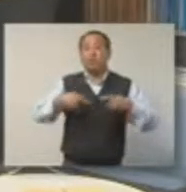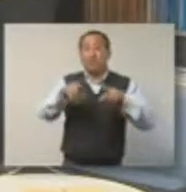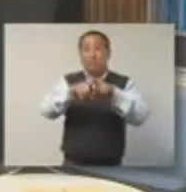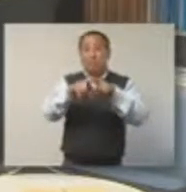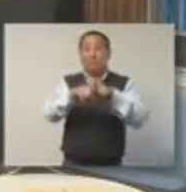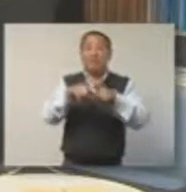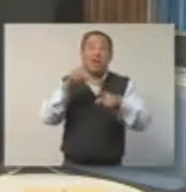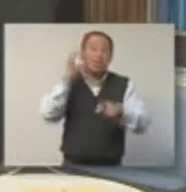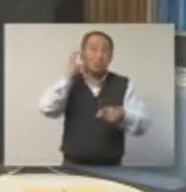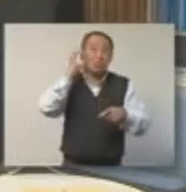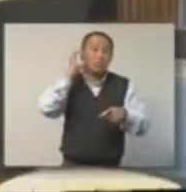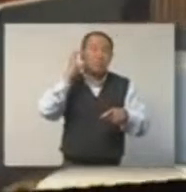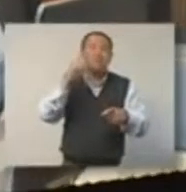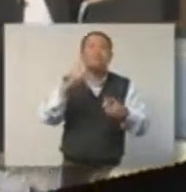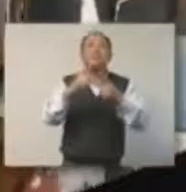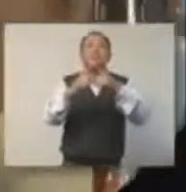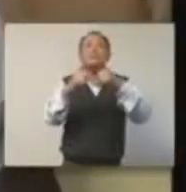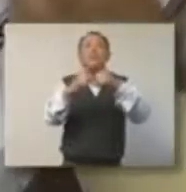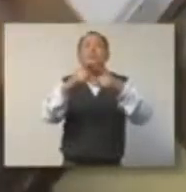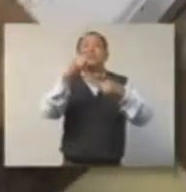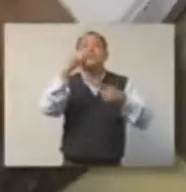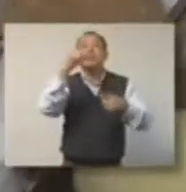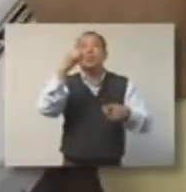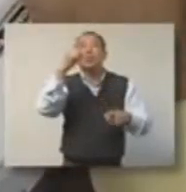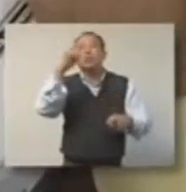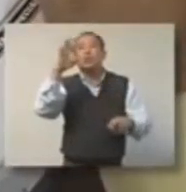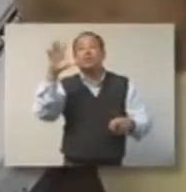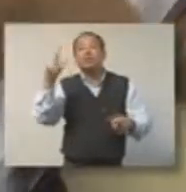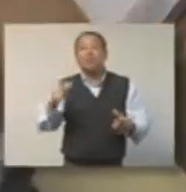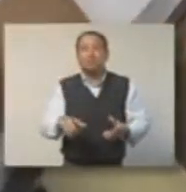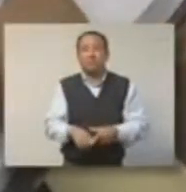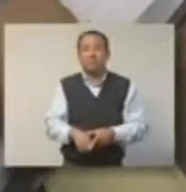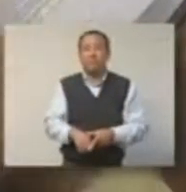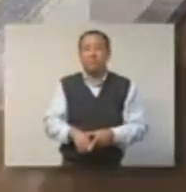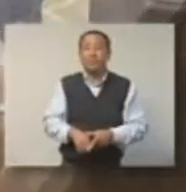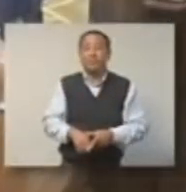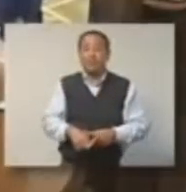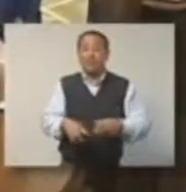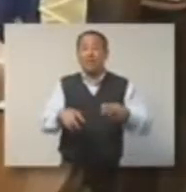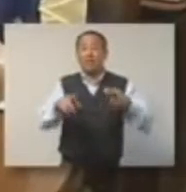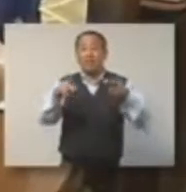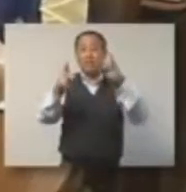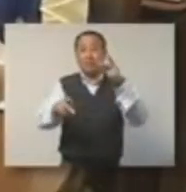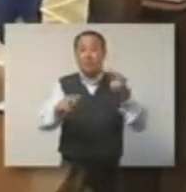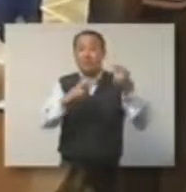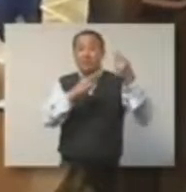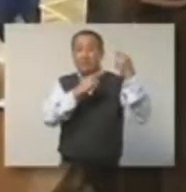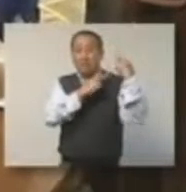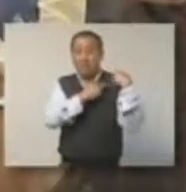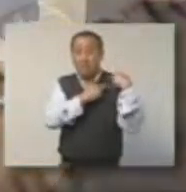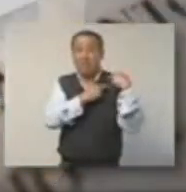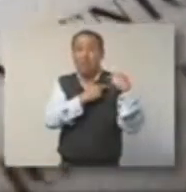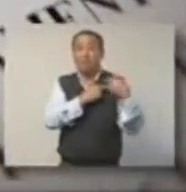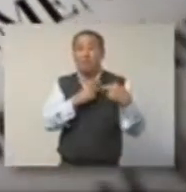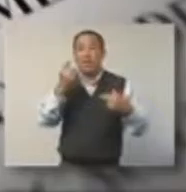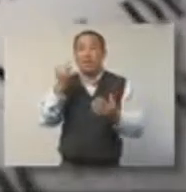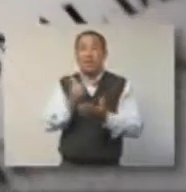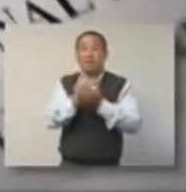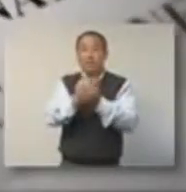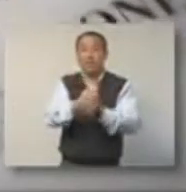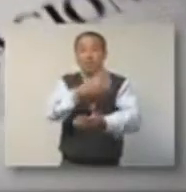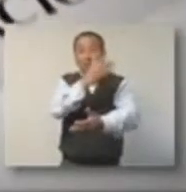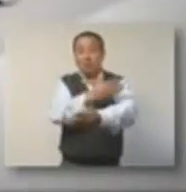salió el ticket T45. Además, la Defensoría del Pueblo ha advertido que el nuevo